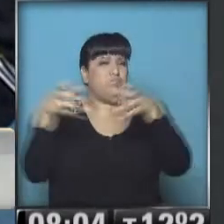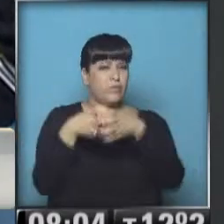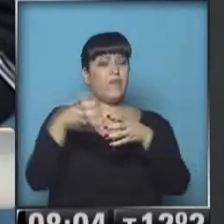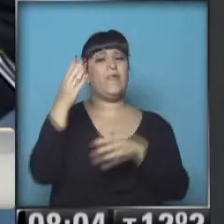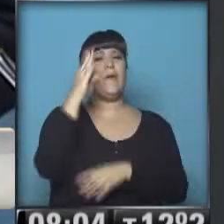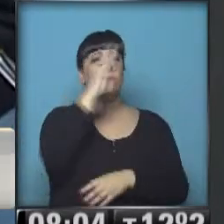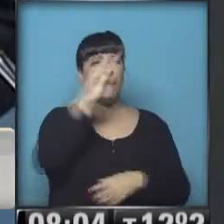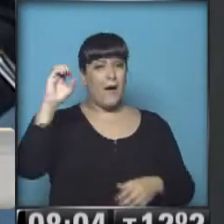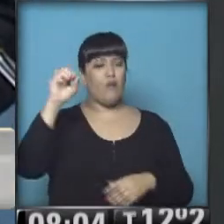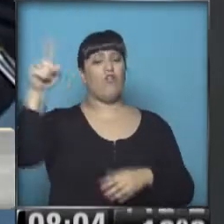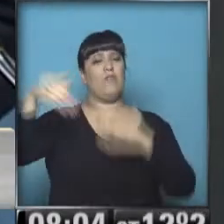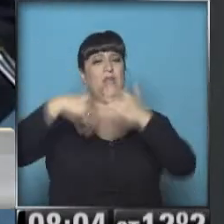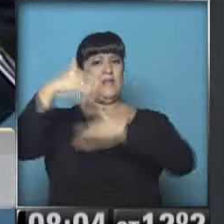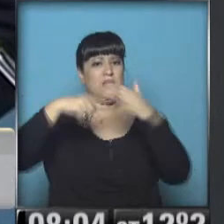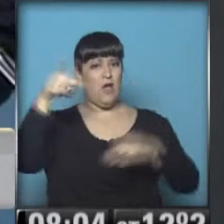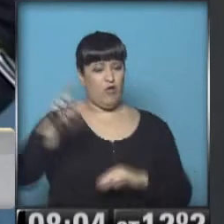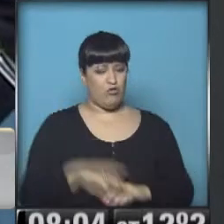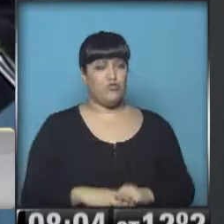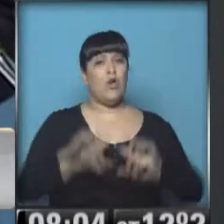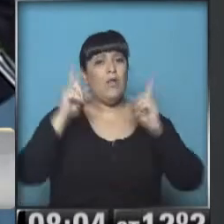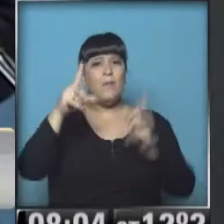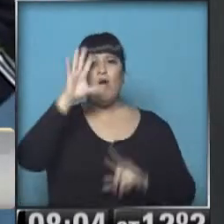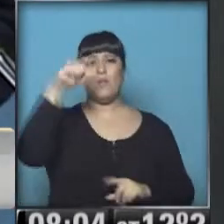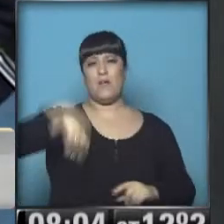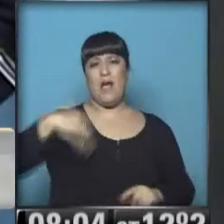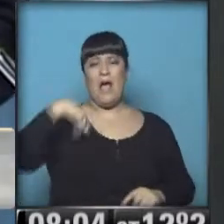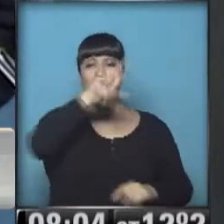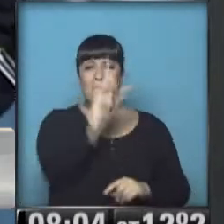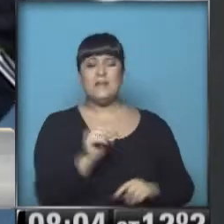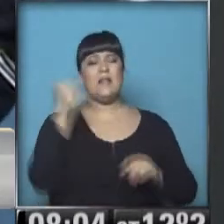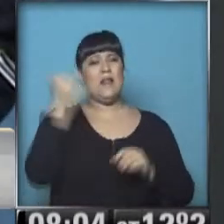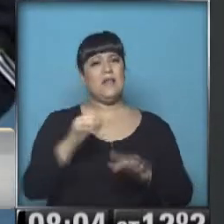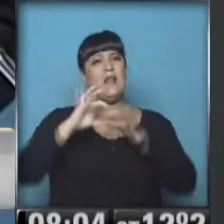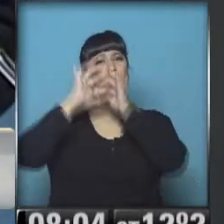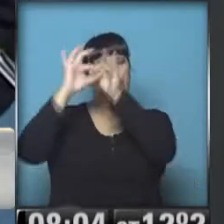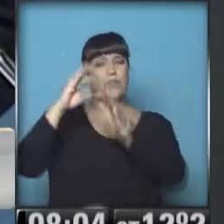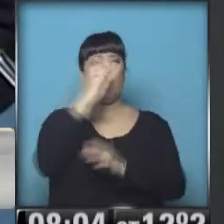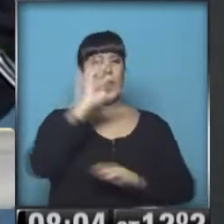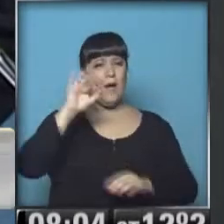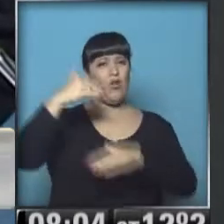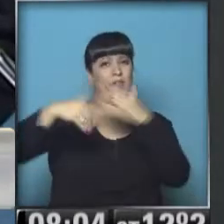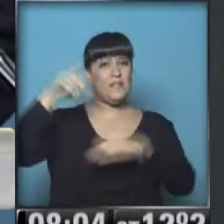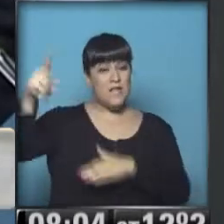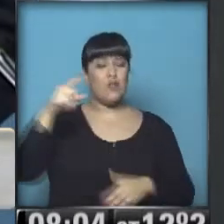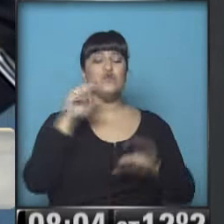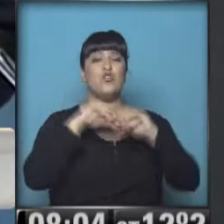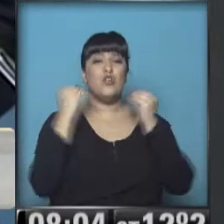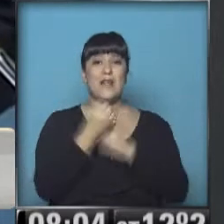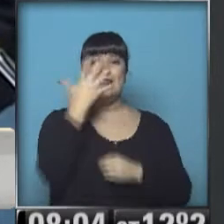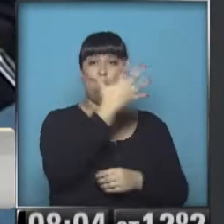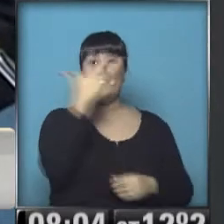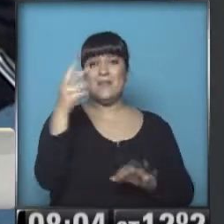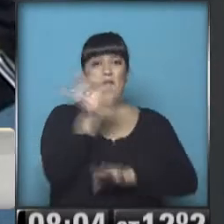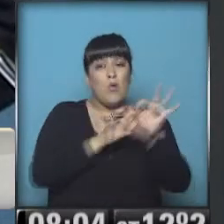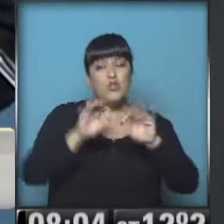interamericano de desarrollo recordemos que la república argentina tiene con el banco interamericano de desarrollo 53 proyectos por un